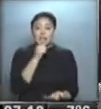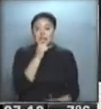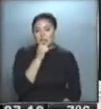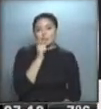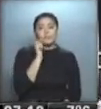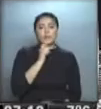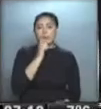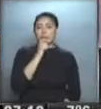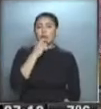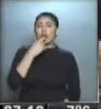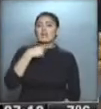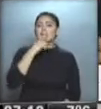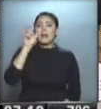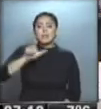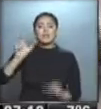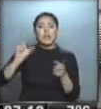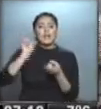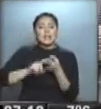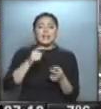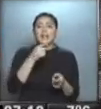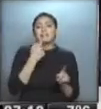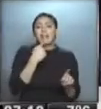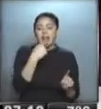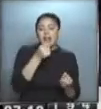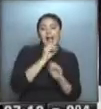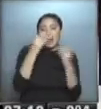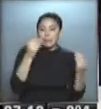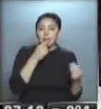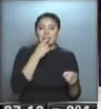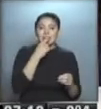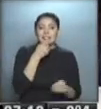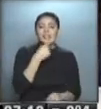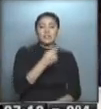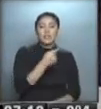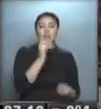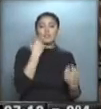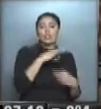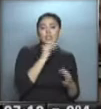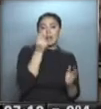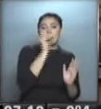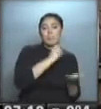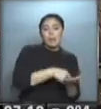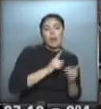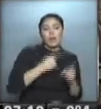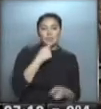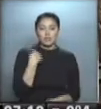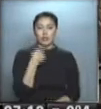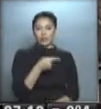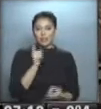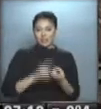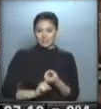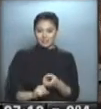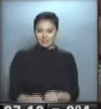casado si no van así que nos comentamos este los vínculos familiares y no sería no sería bueno a partir del